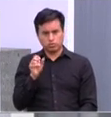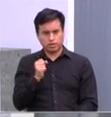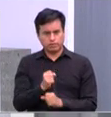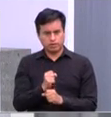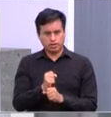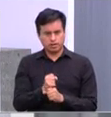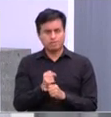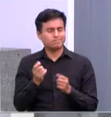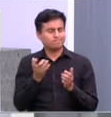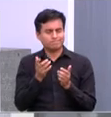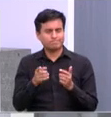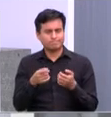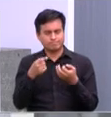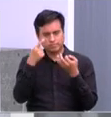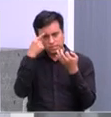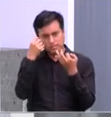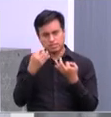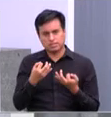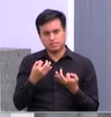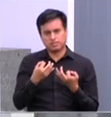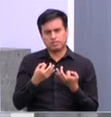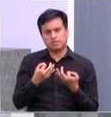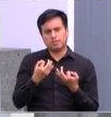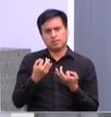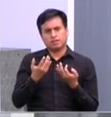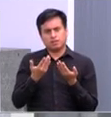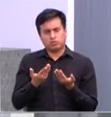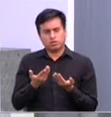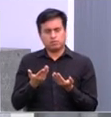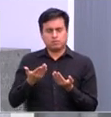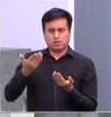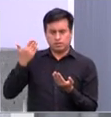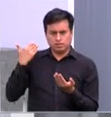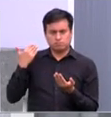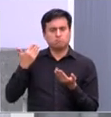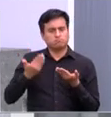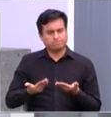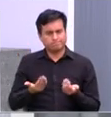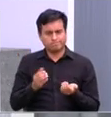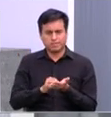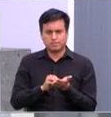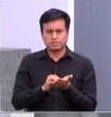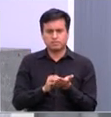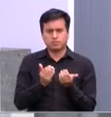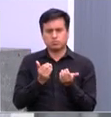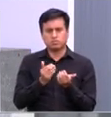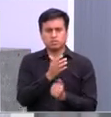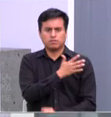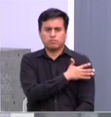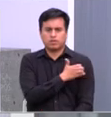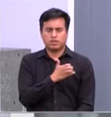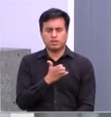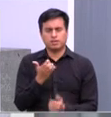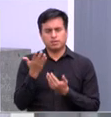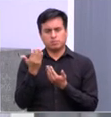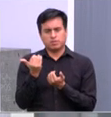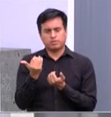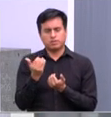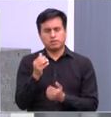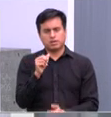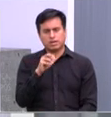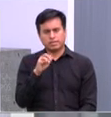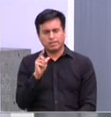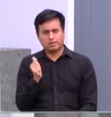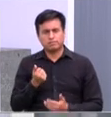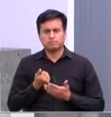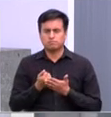con esta certeza que más ahora que ayer necesitamos de fe, esperanza y caridad